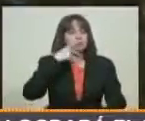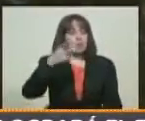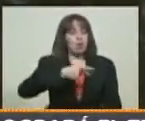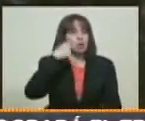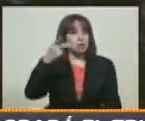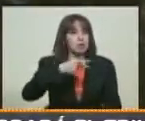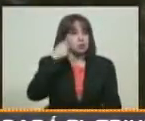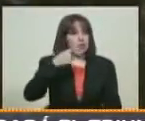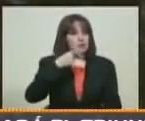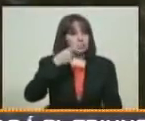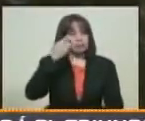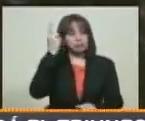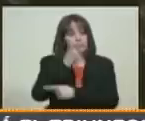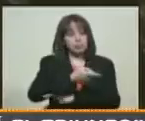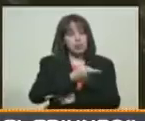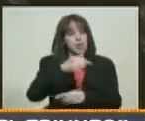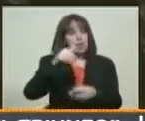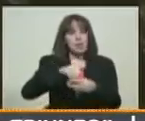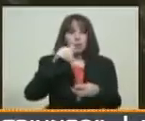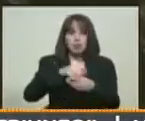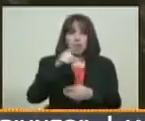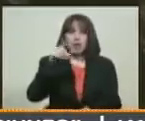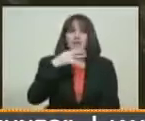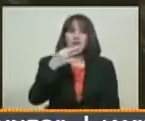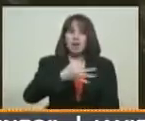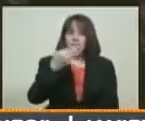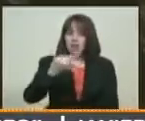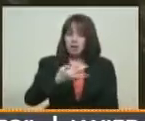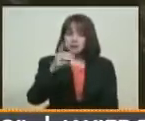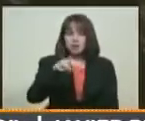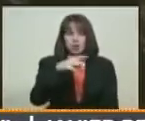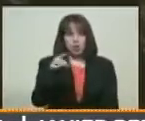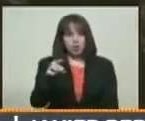y cumples tu deber de votar, ¿verdad?